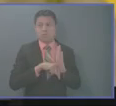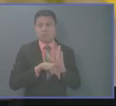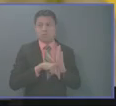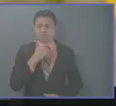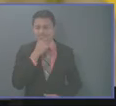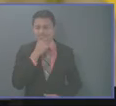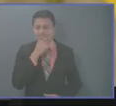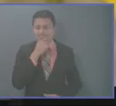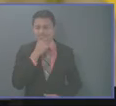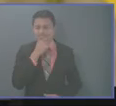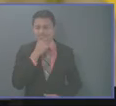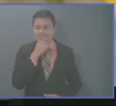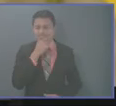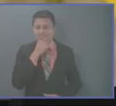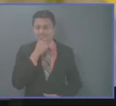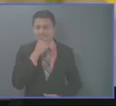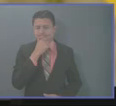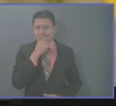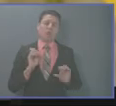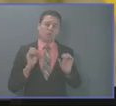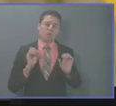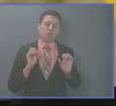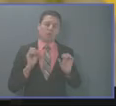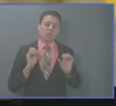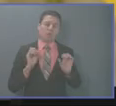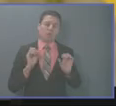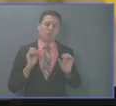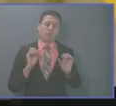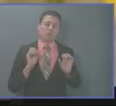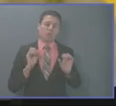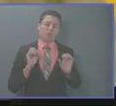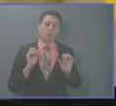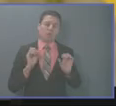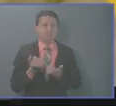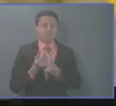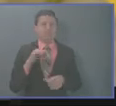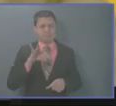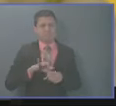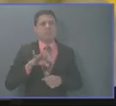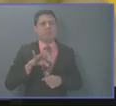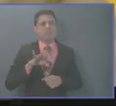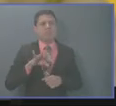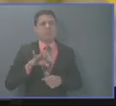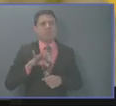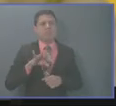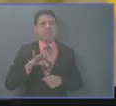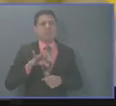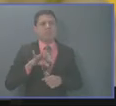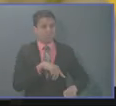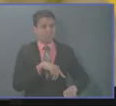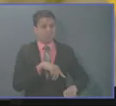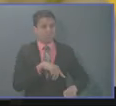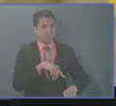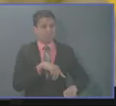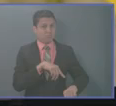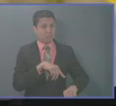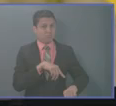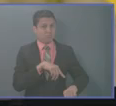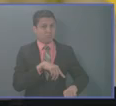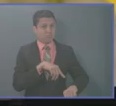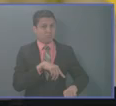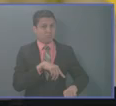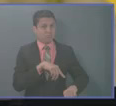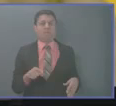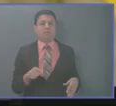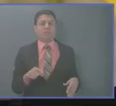hoy concurrir con nuestros votos a esta modificación, a esta suspensión.